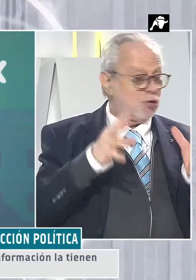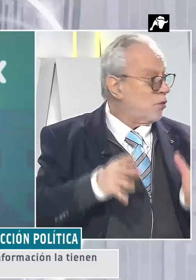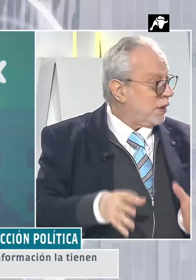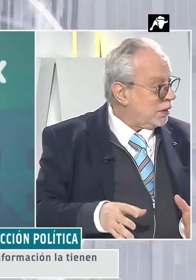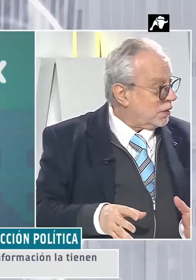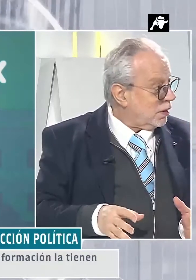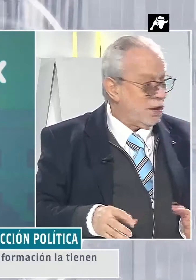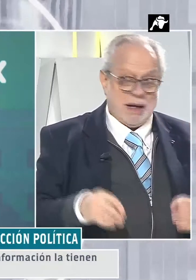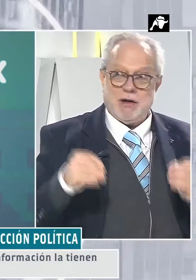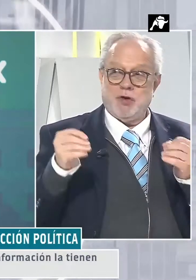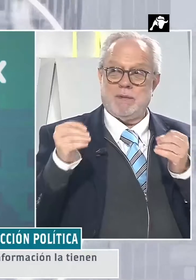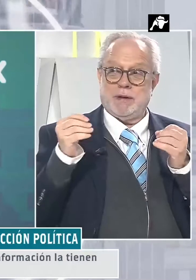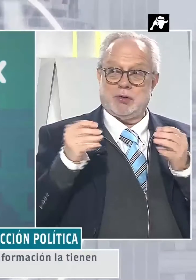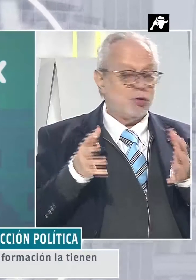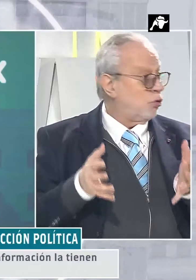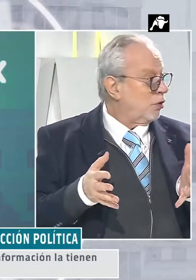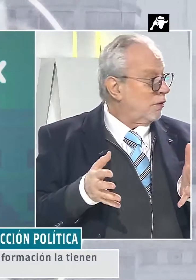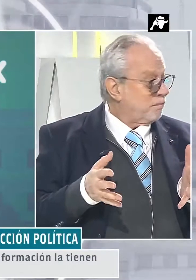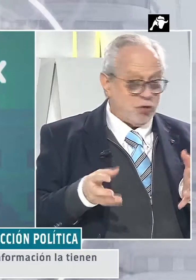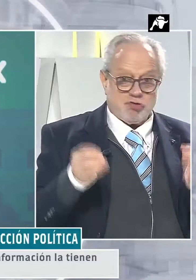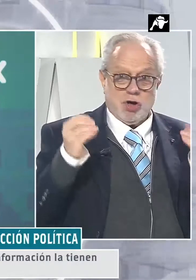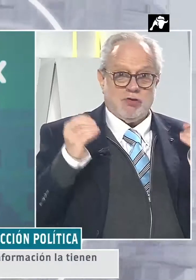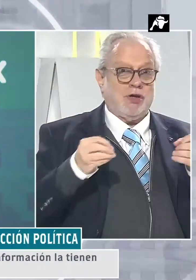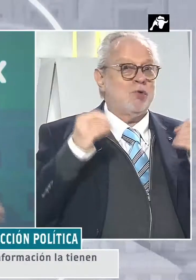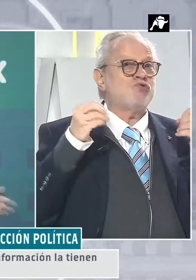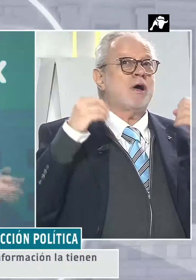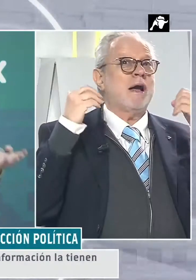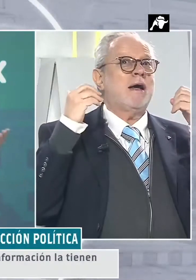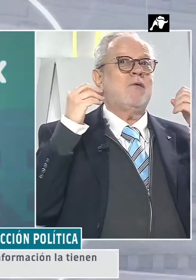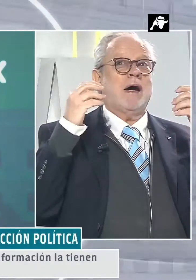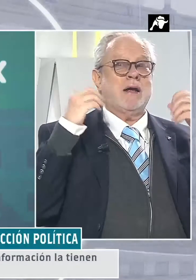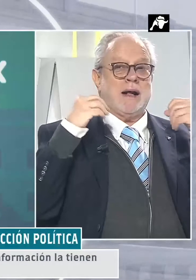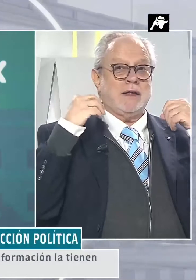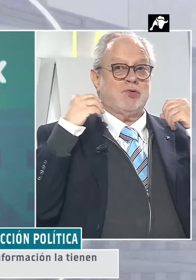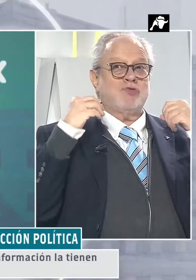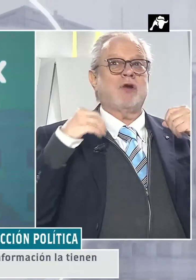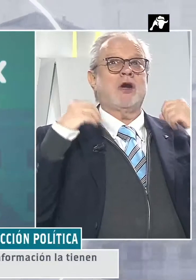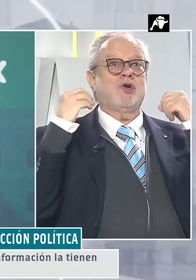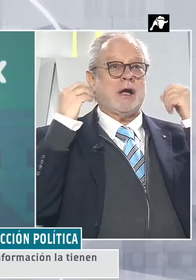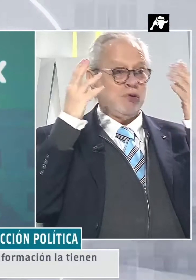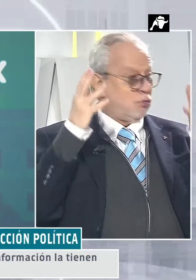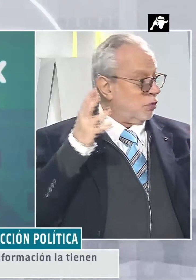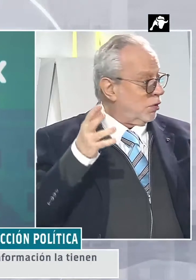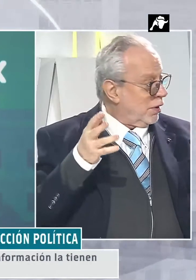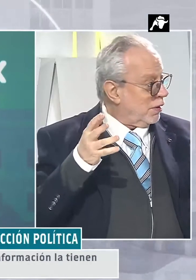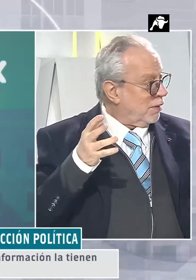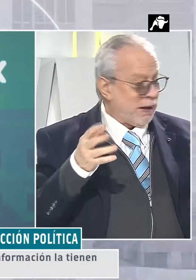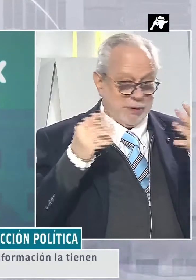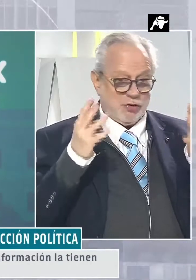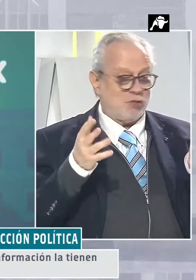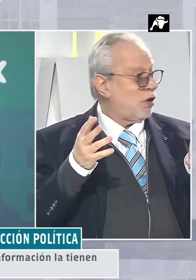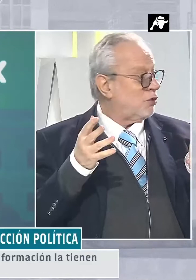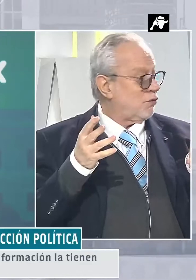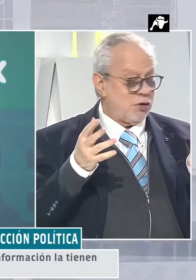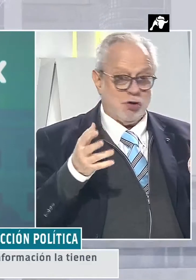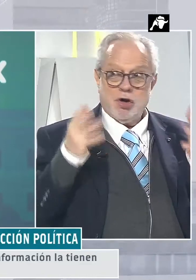el entorno convergente llamando al PP de todo. Entonces, si incluso ha llegado a ir al candidato nuestro, a un notario, para